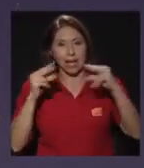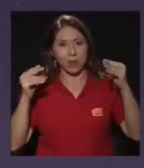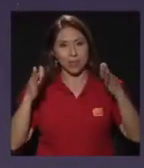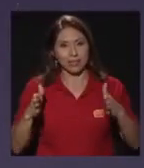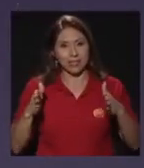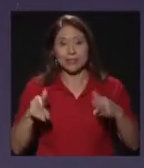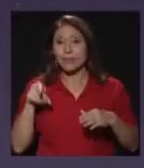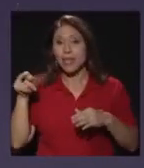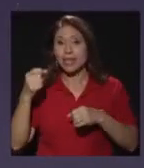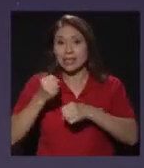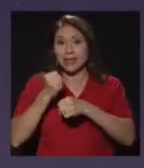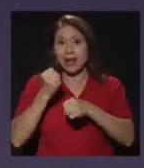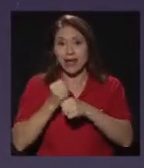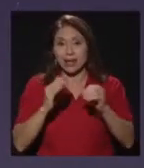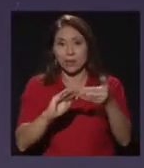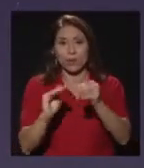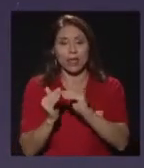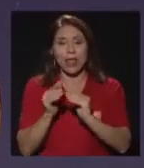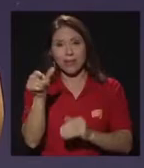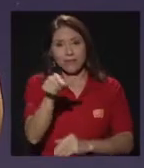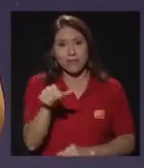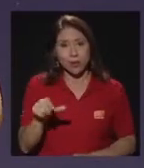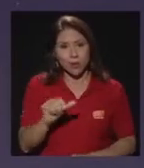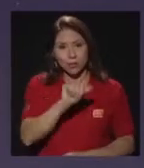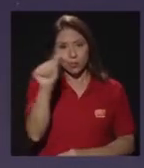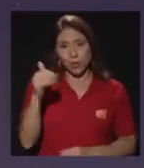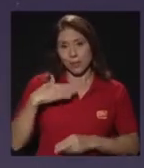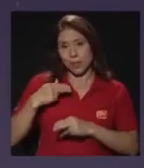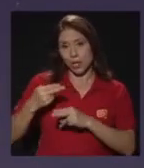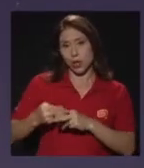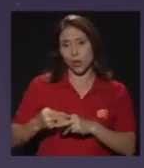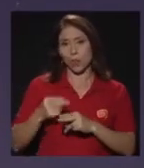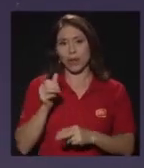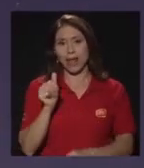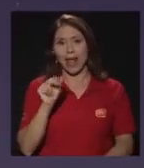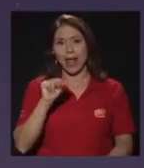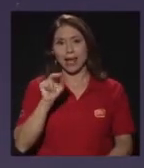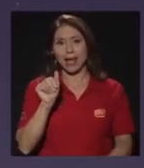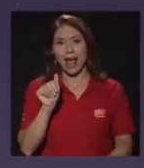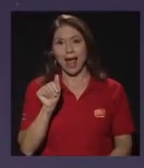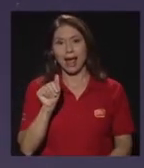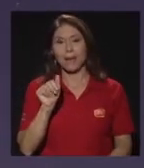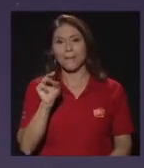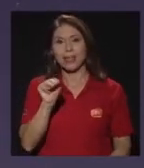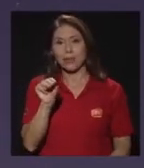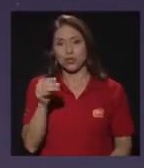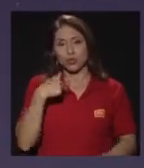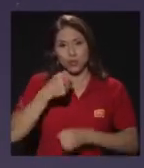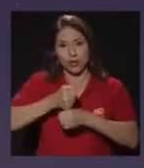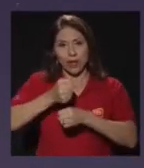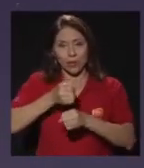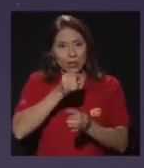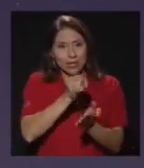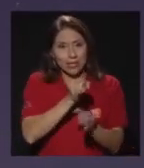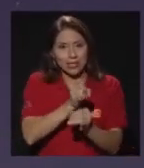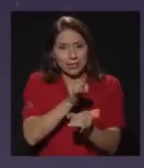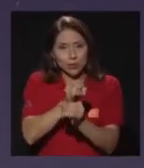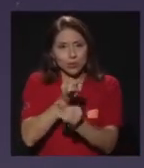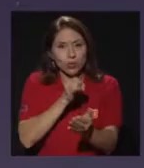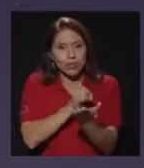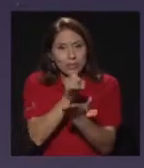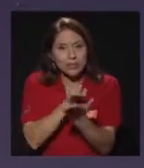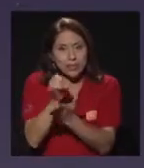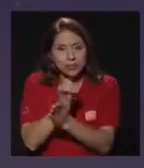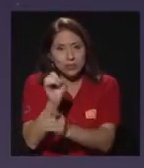la comunidad de Río Azul y bueno, mi nombre es Ana Mateucci, yo trabajo en el Instituto de Investigaciones Sociales